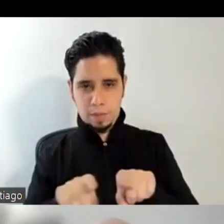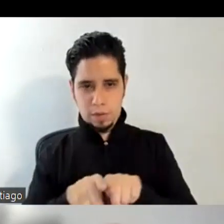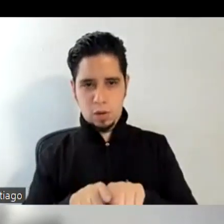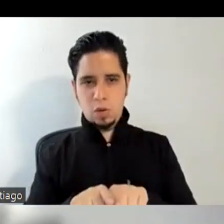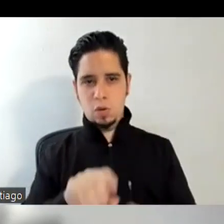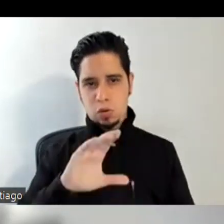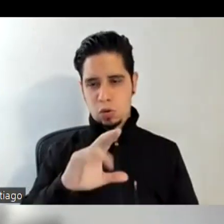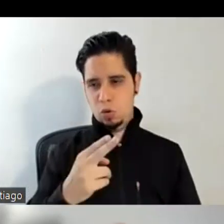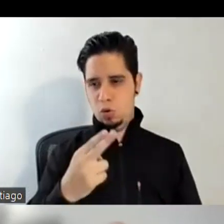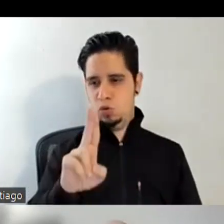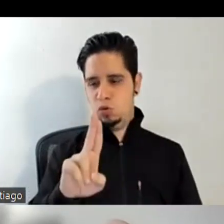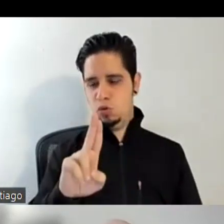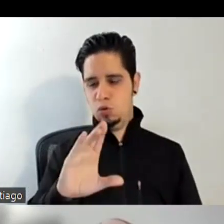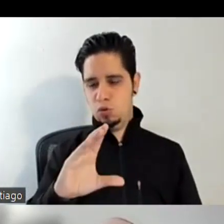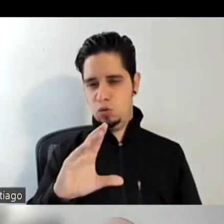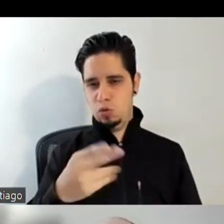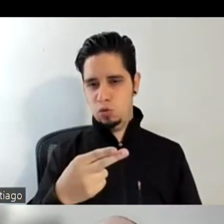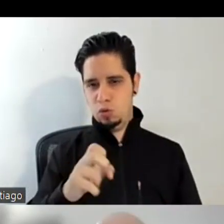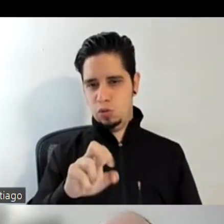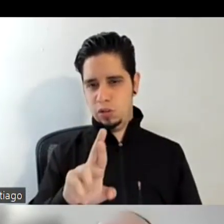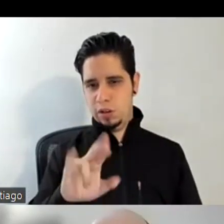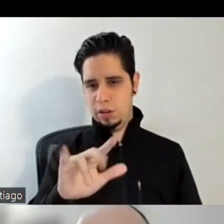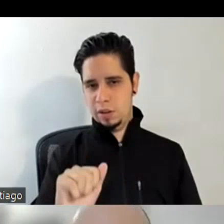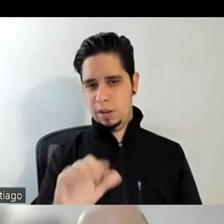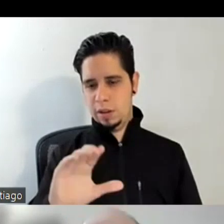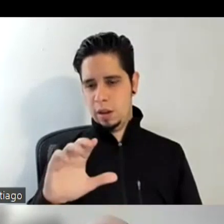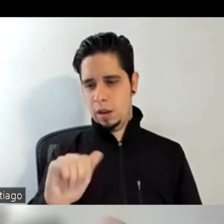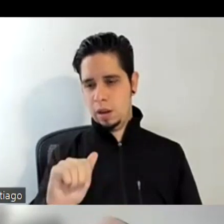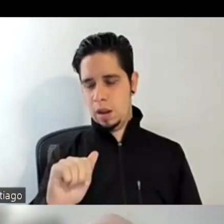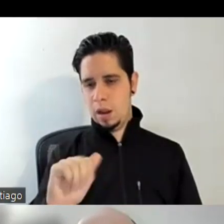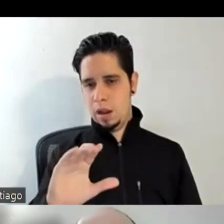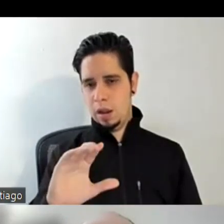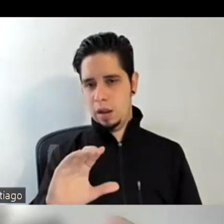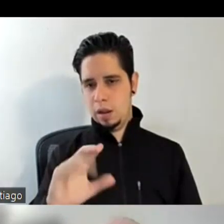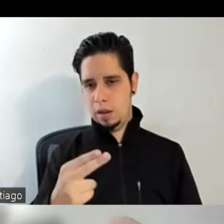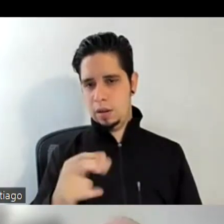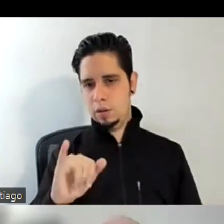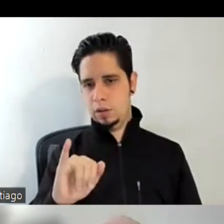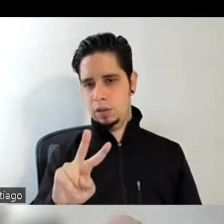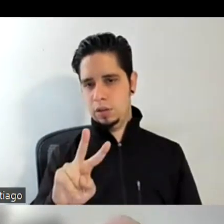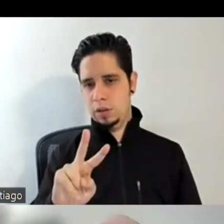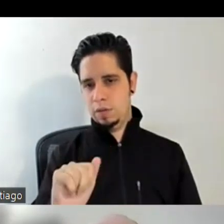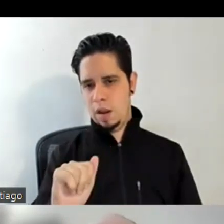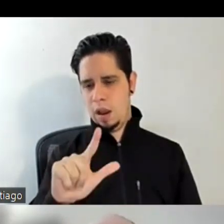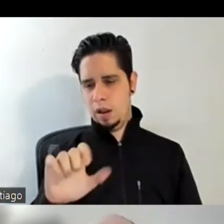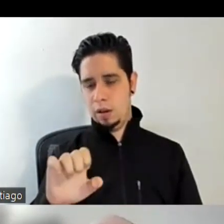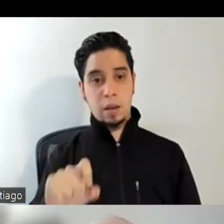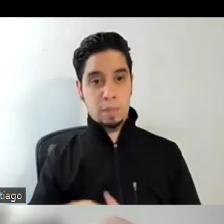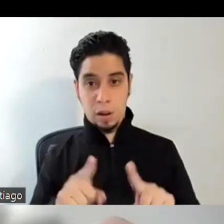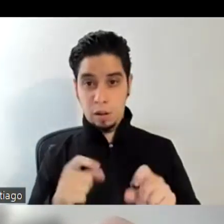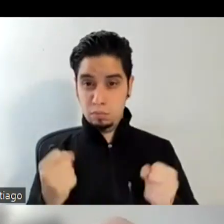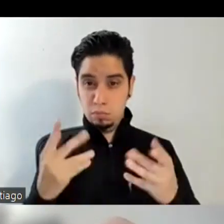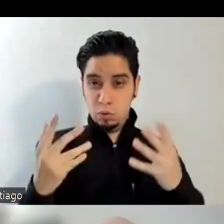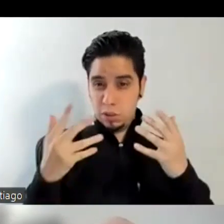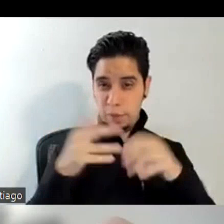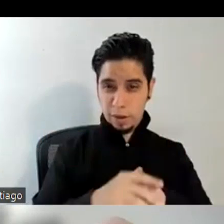eso se me olvidaba. Pero eso fue algo de Nana. Sí, tuvimos en varias cosas. Sí. Así que... Pero era una mezcla entre